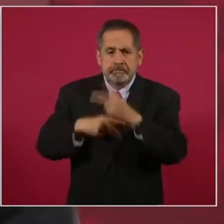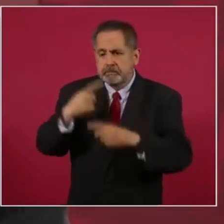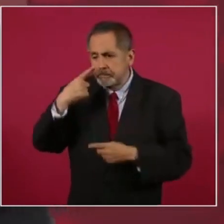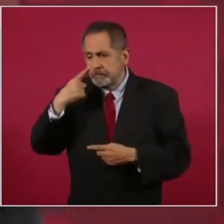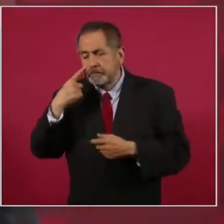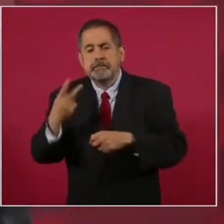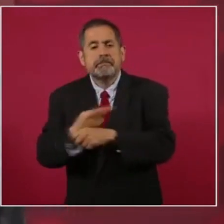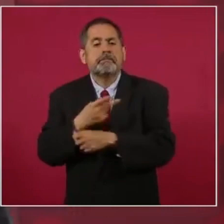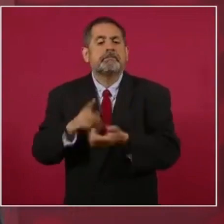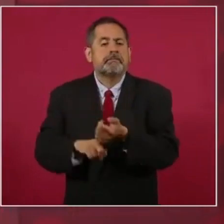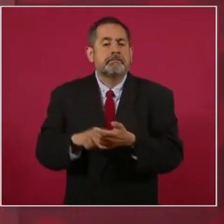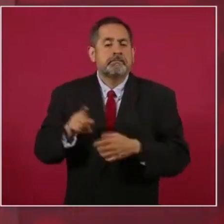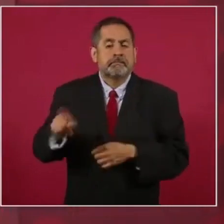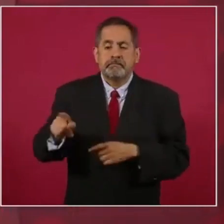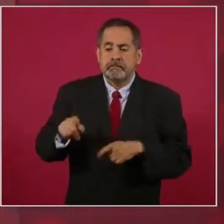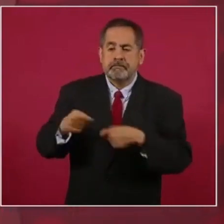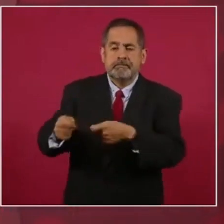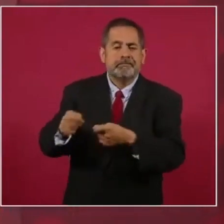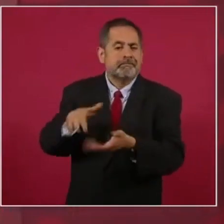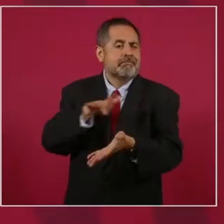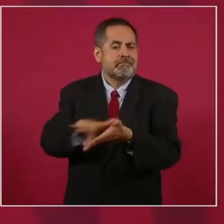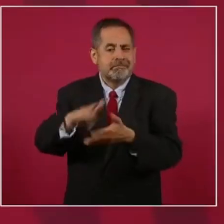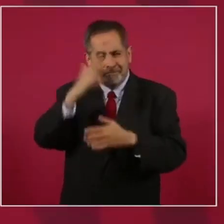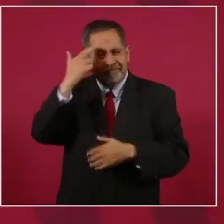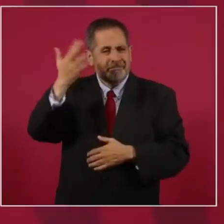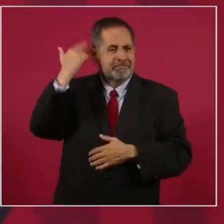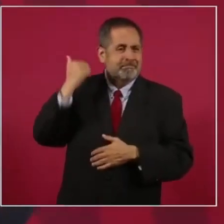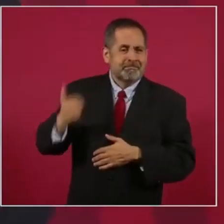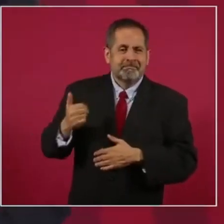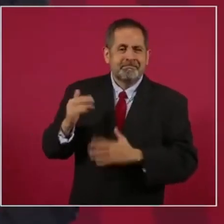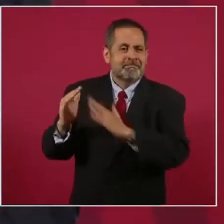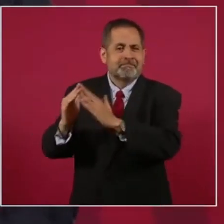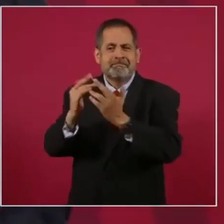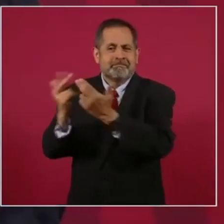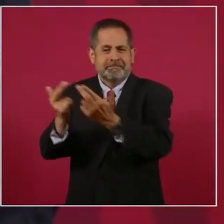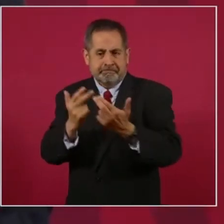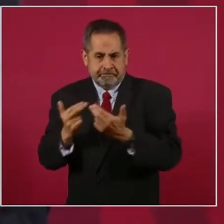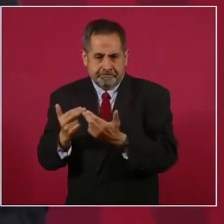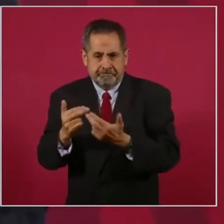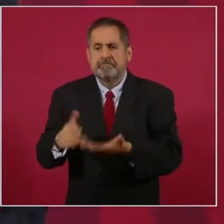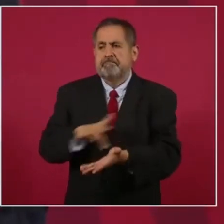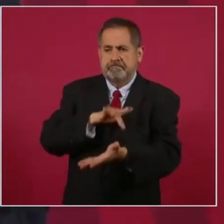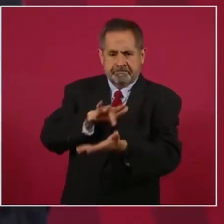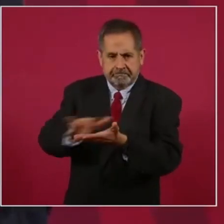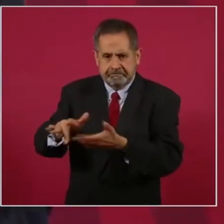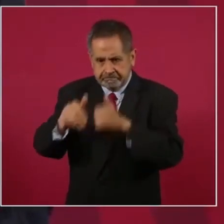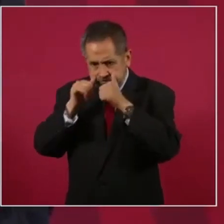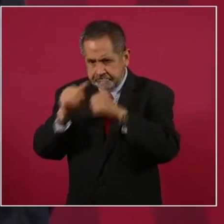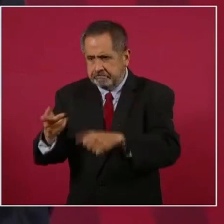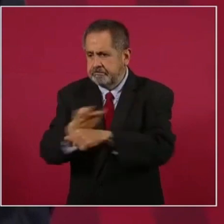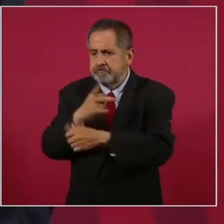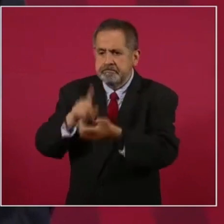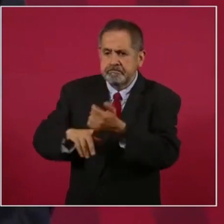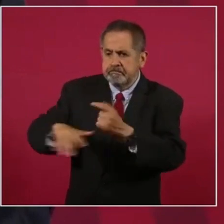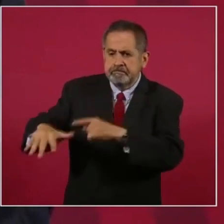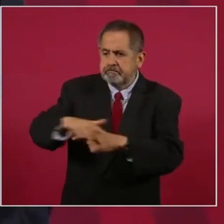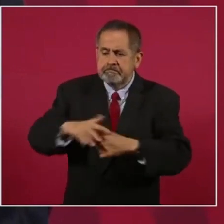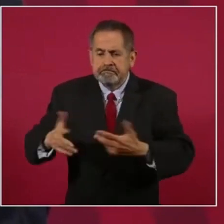del apoyo a damnificados en la zona de